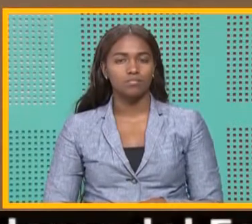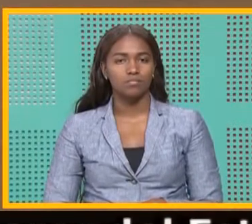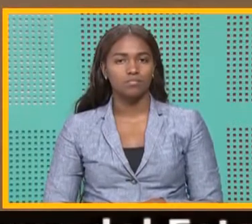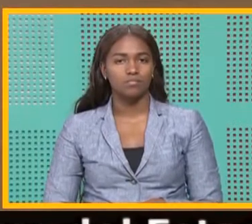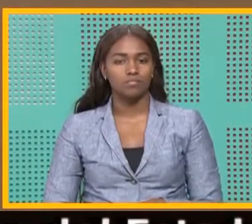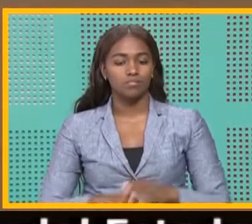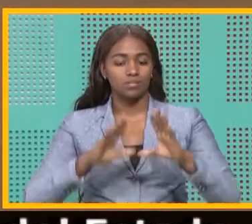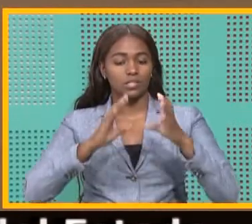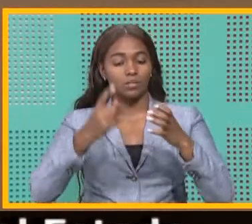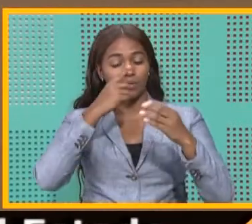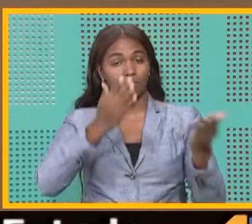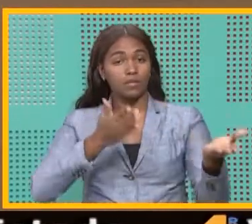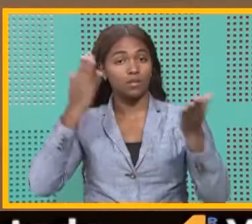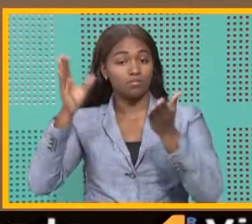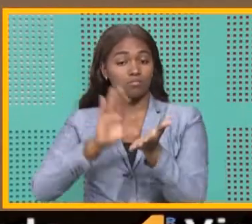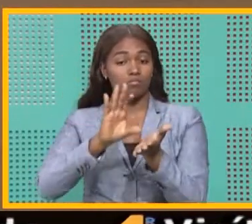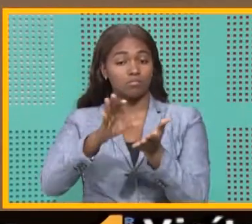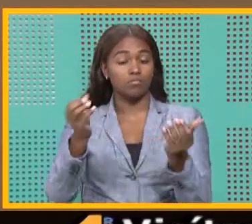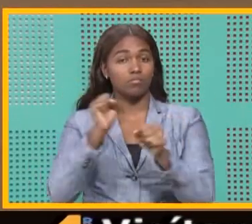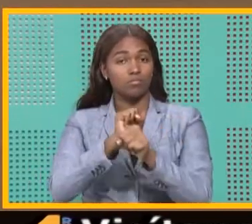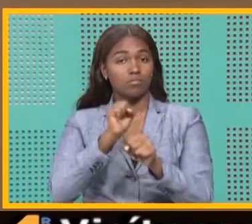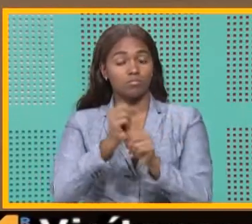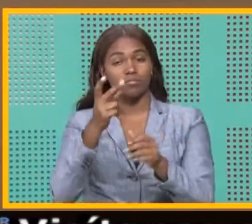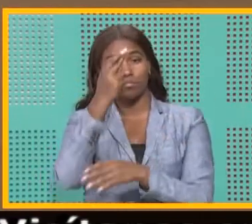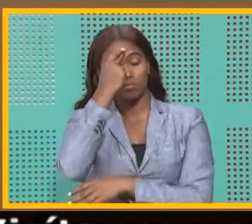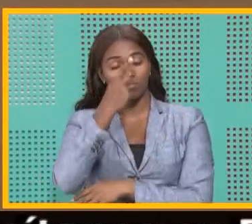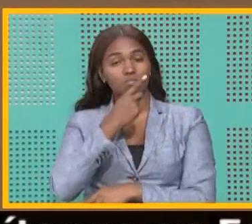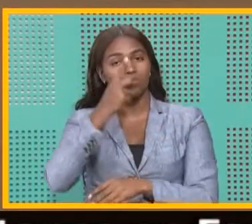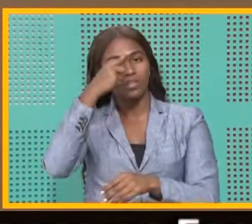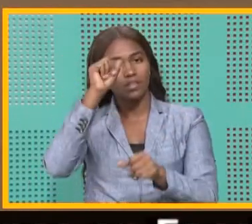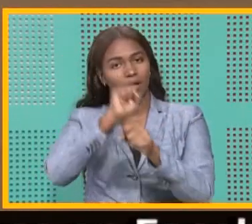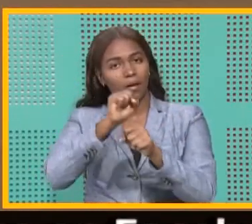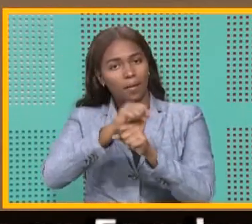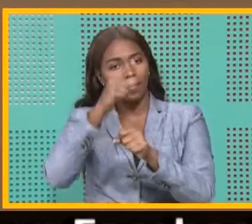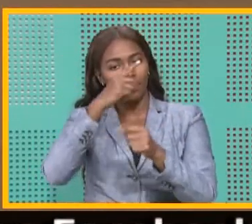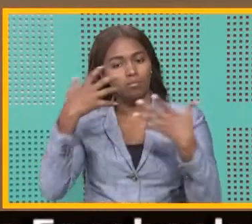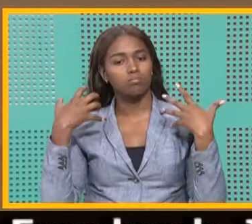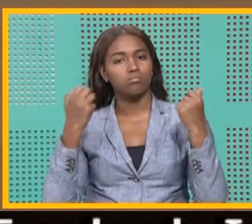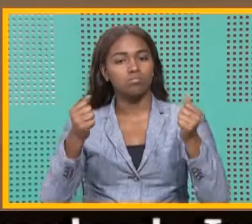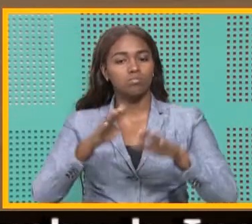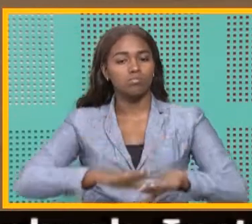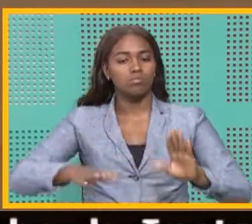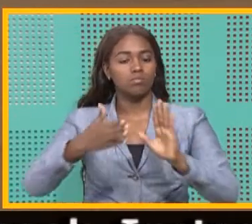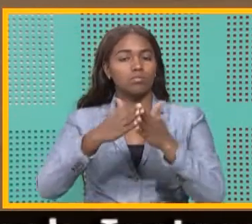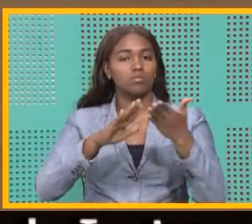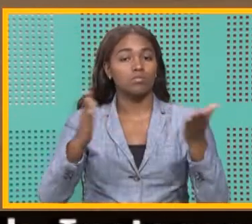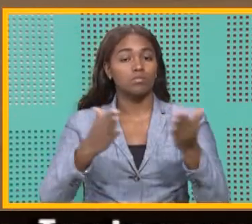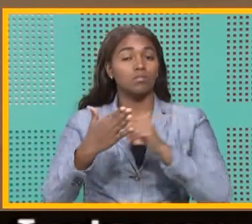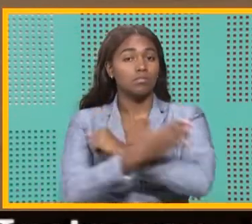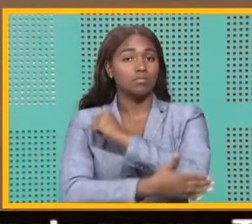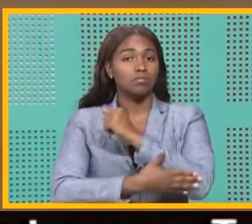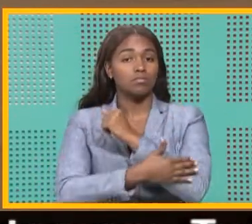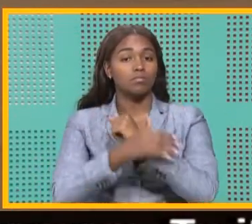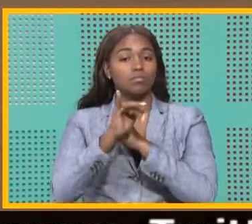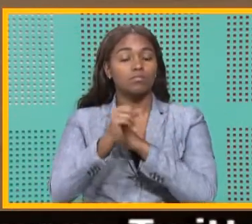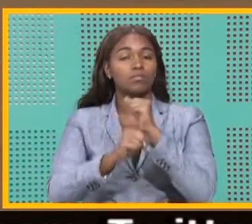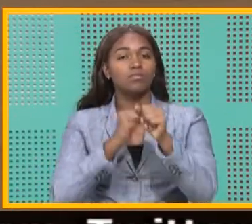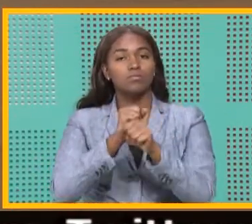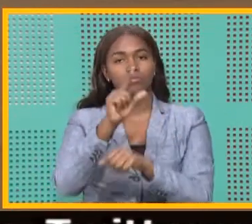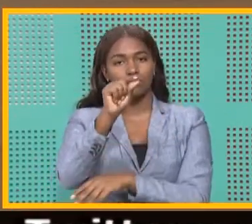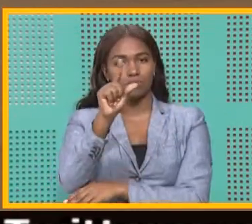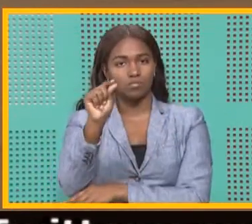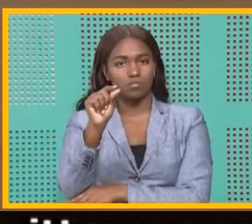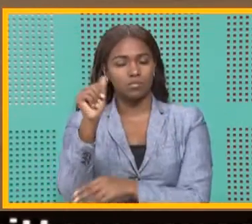El Centro de Exportación e Inversión de la República Dominicana trabaja para fortalecer los sectores productivos del país en este